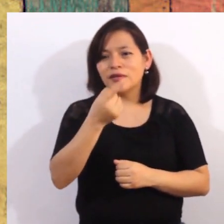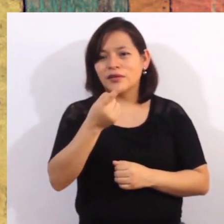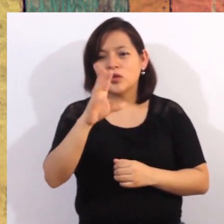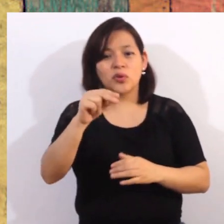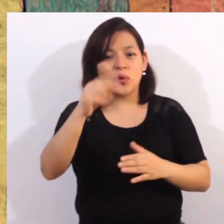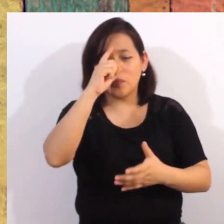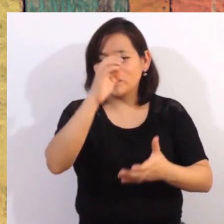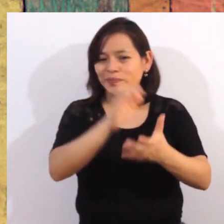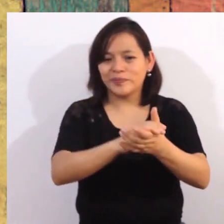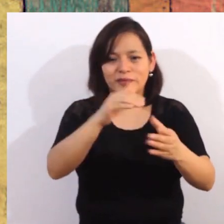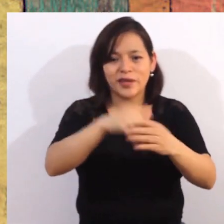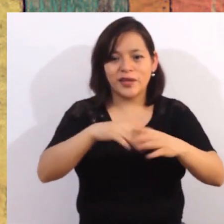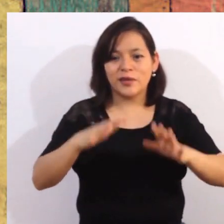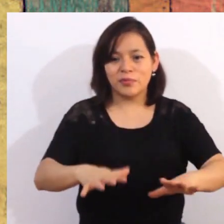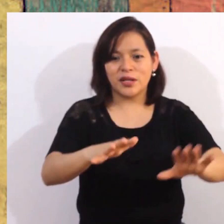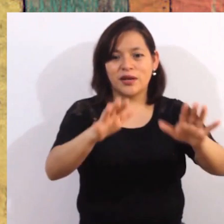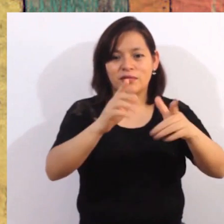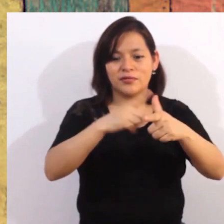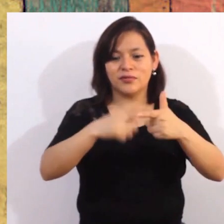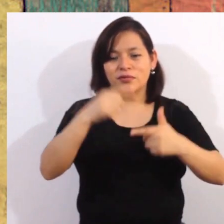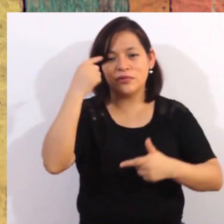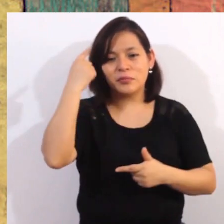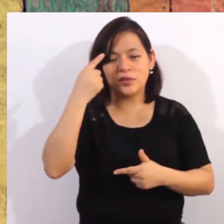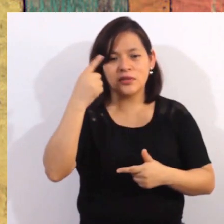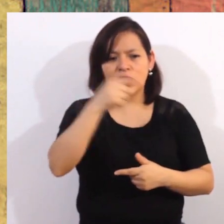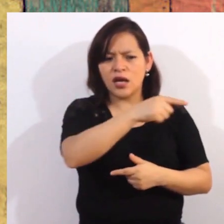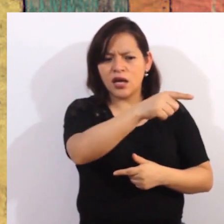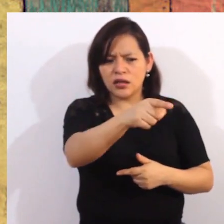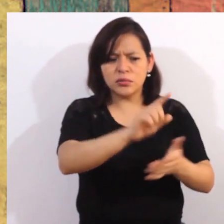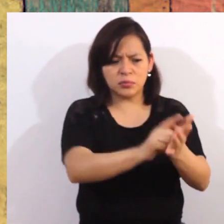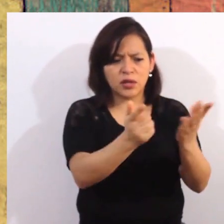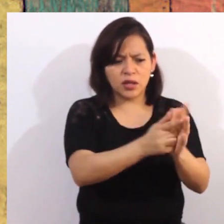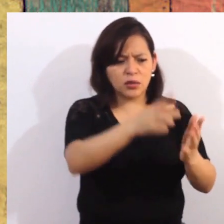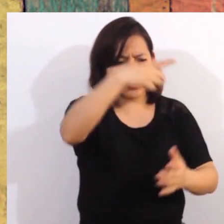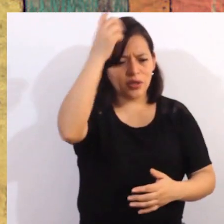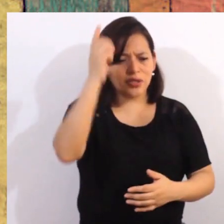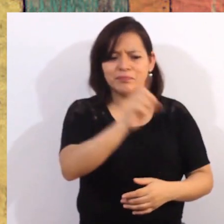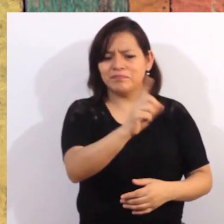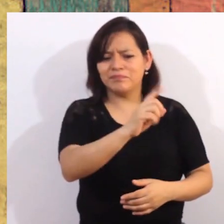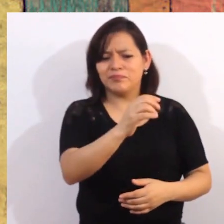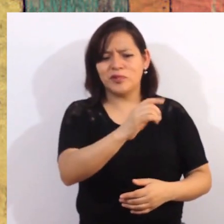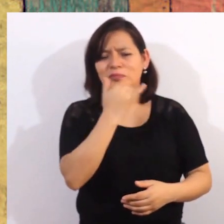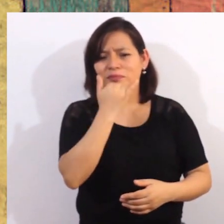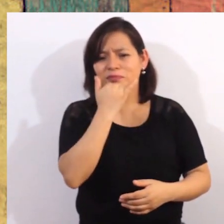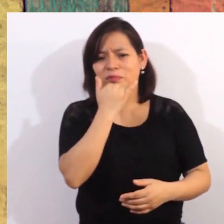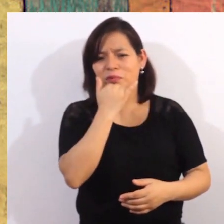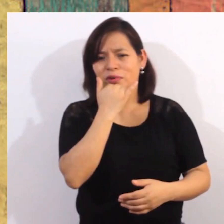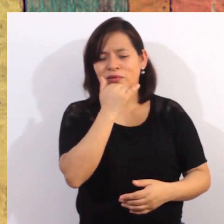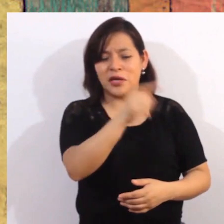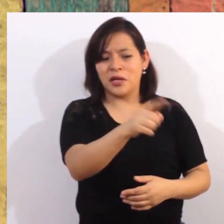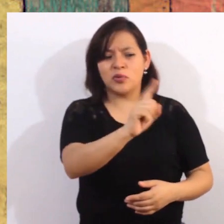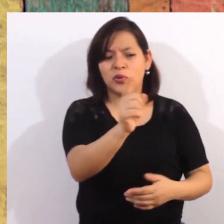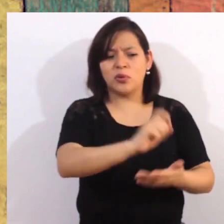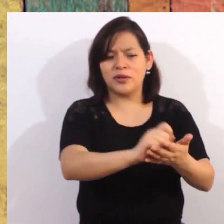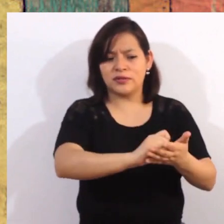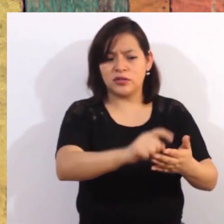los milagros, consideran de que esto fue escrito mucho tiempo después, porque Las profecías son tan